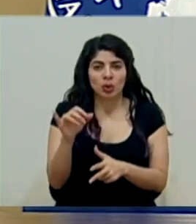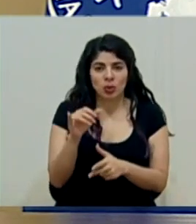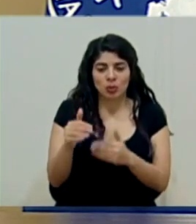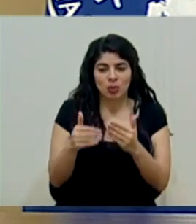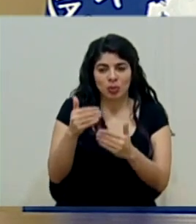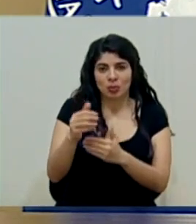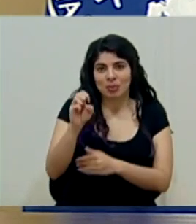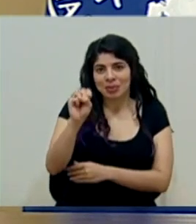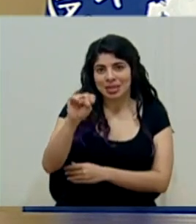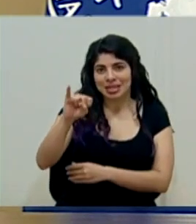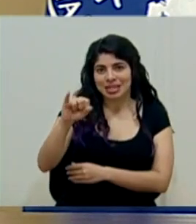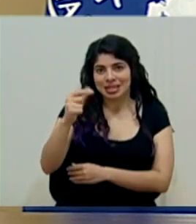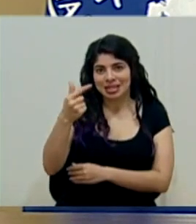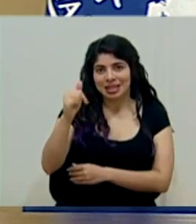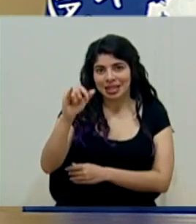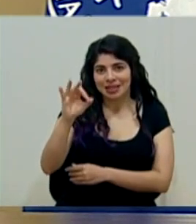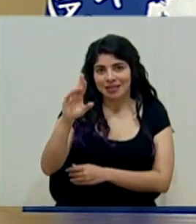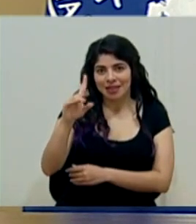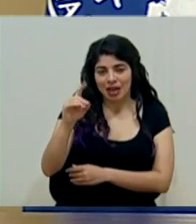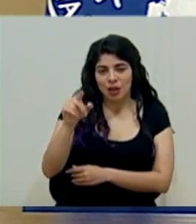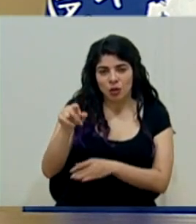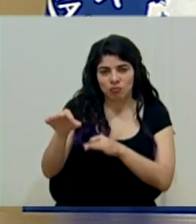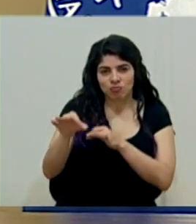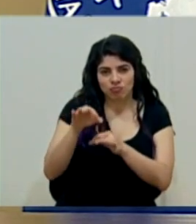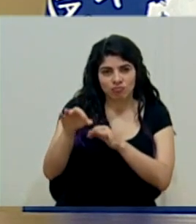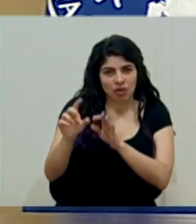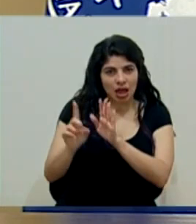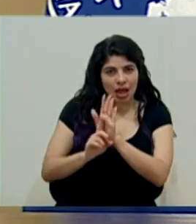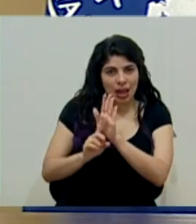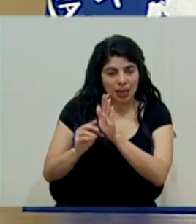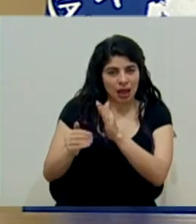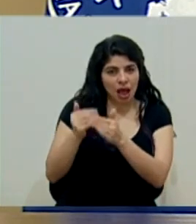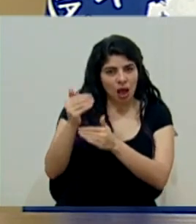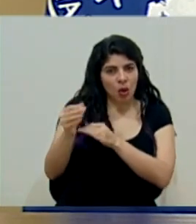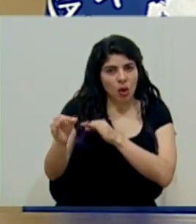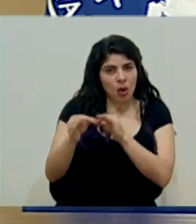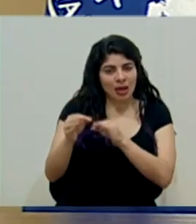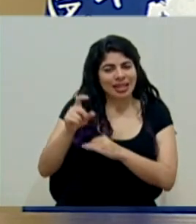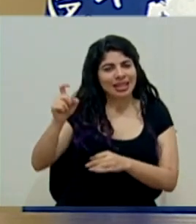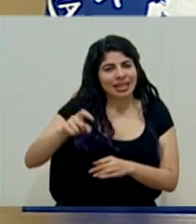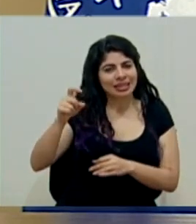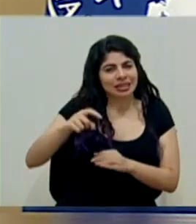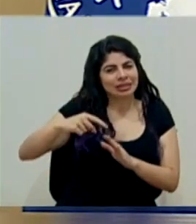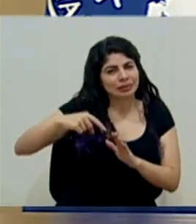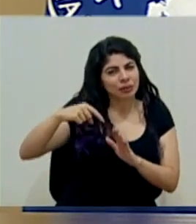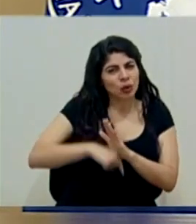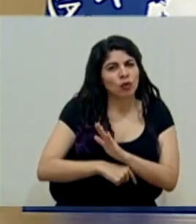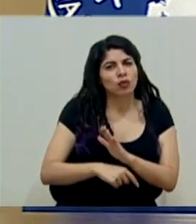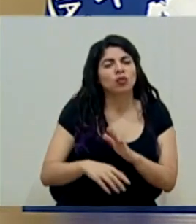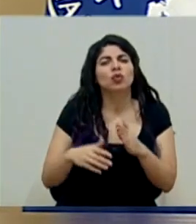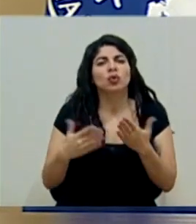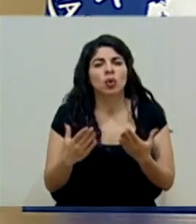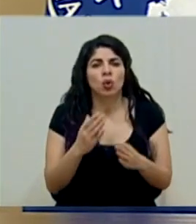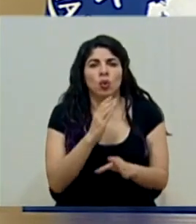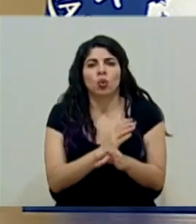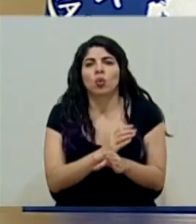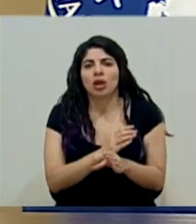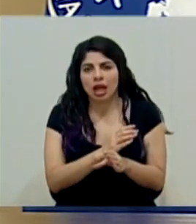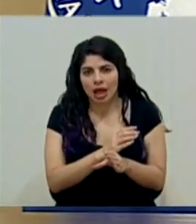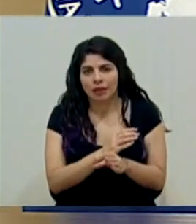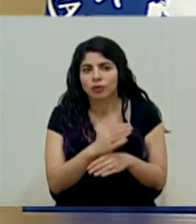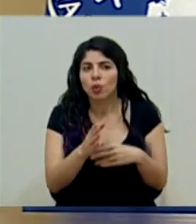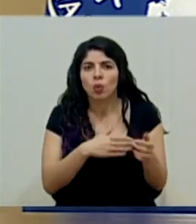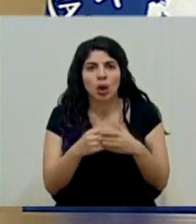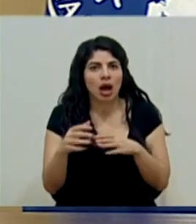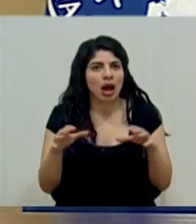don Sigifredo, en la actualización de las alertas, debemos profundizar el cuidado en todas